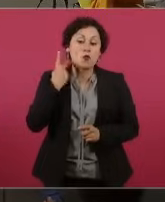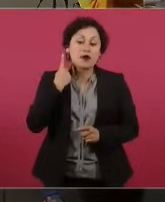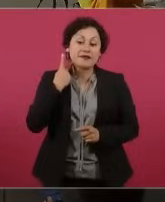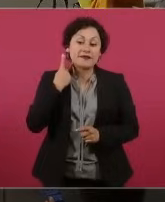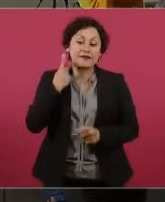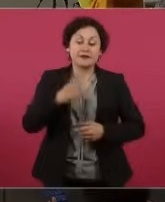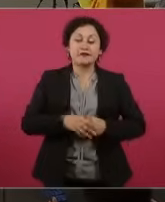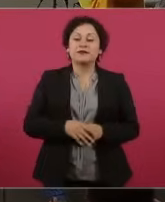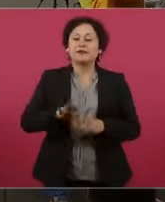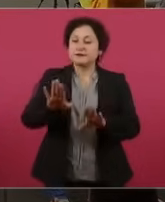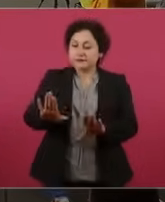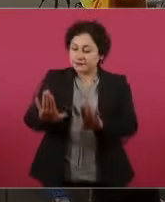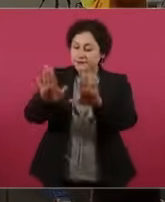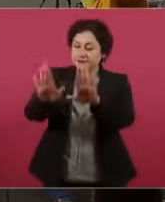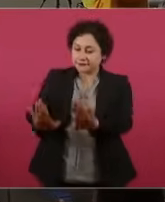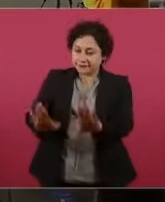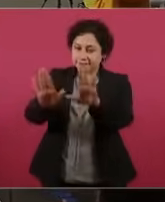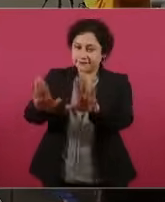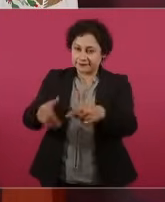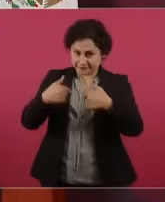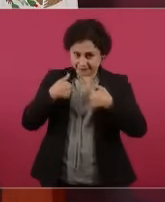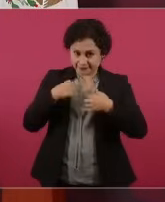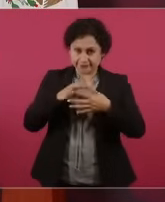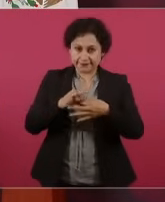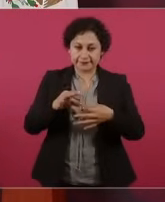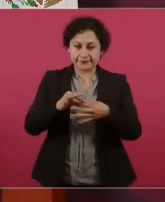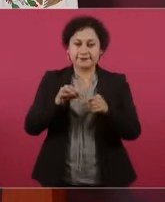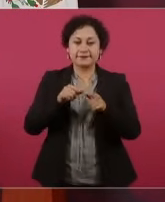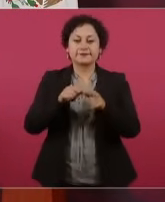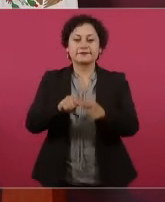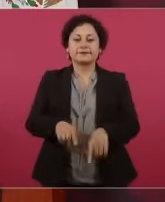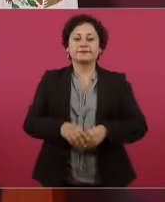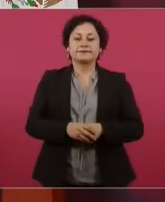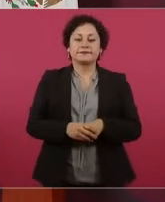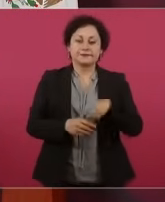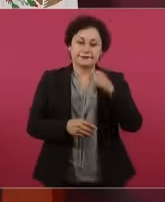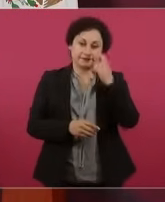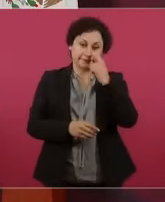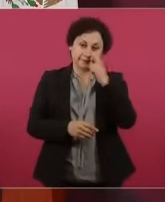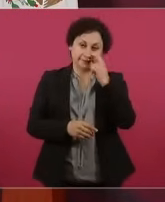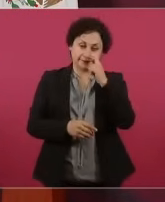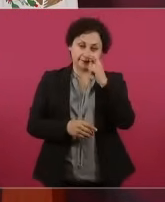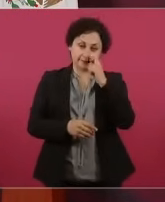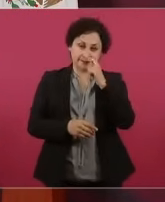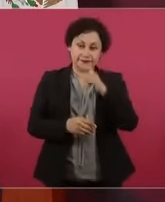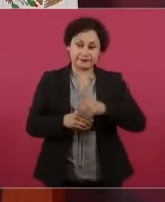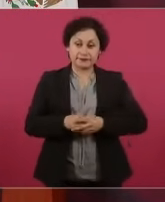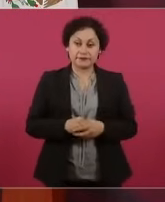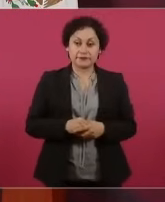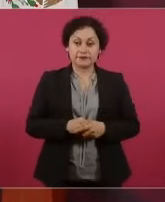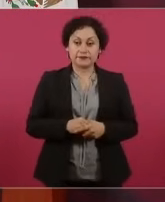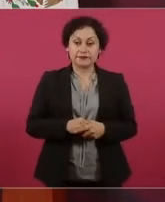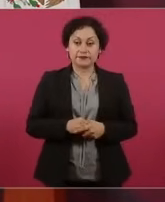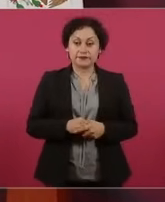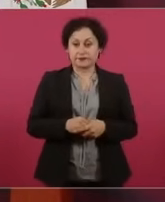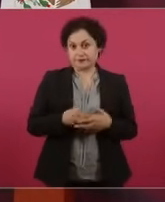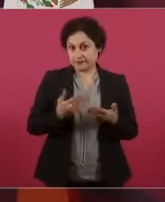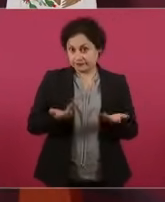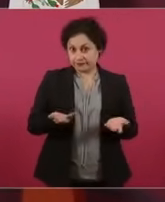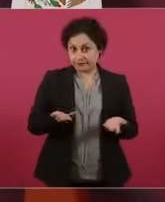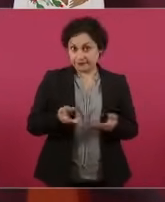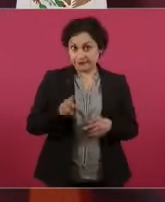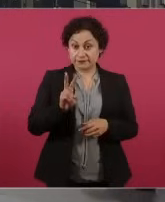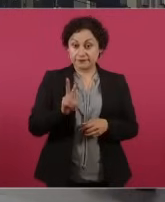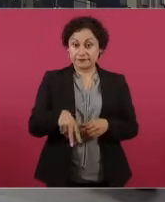Espérame, no termino todavía. Sí, sí. Entonces, ahora agarraba al pobre de